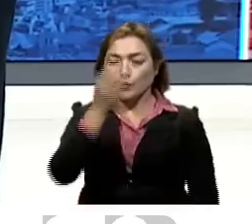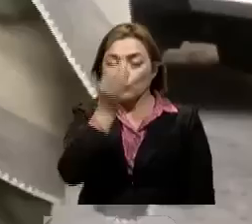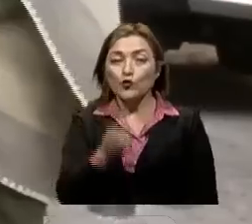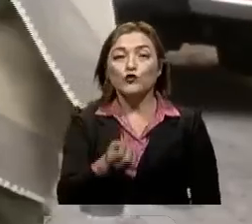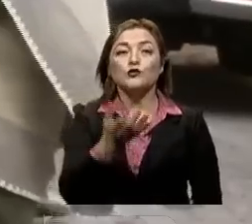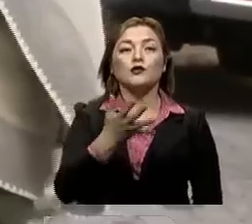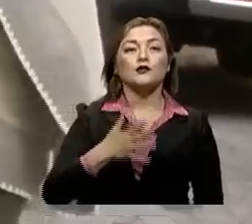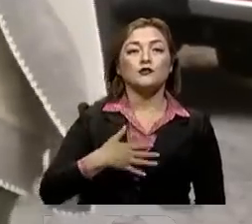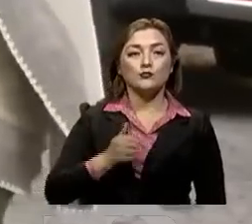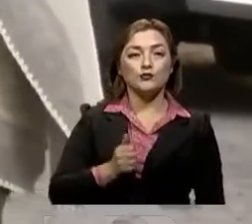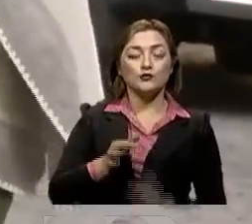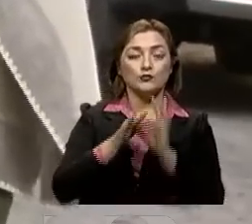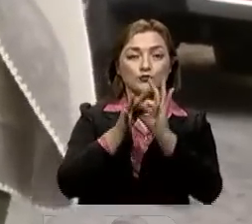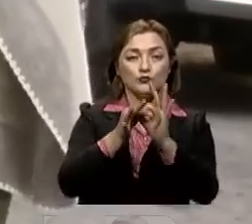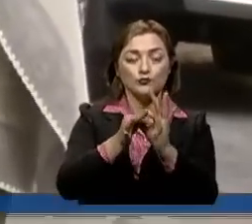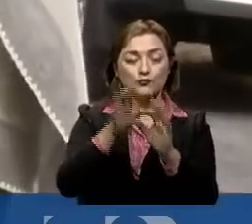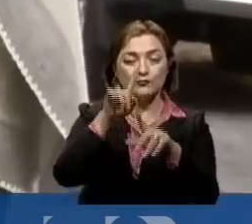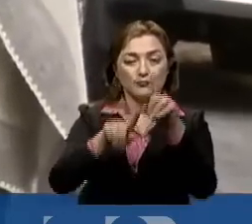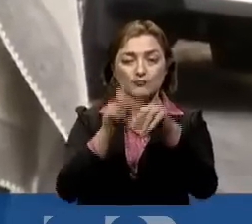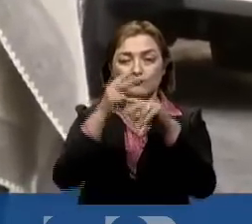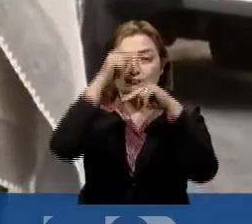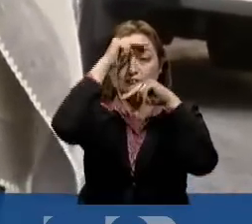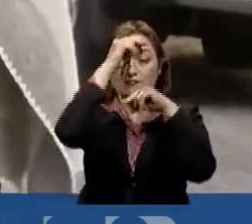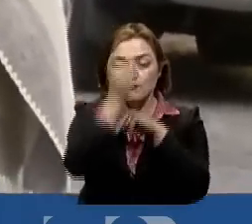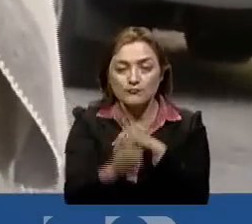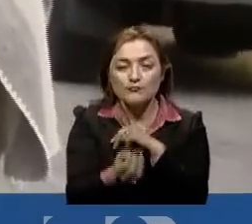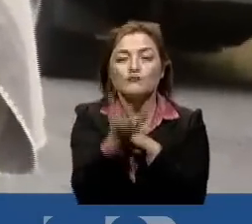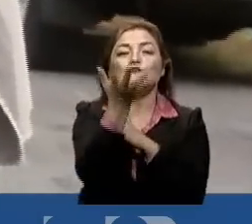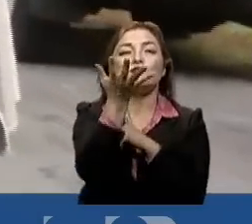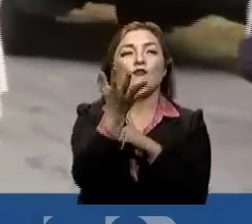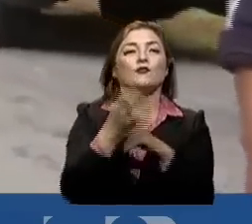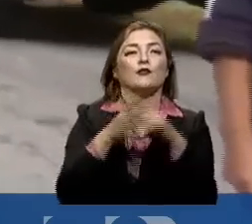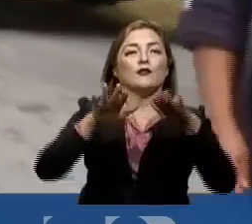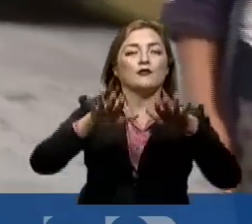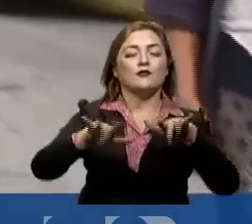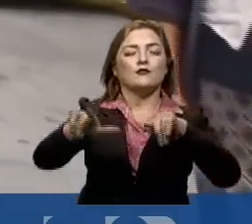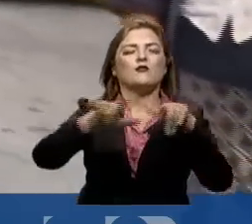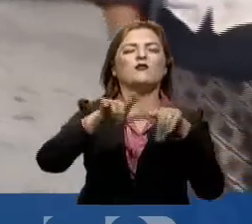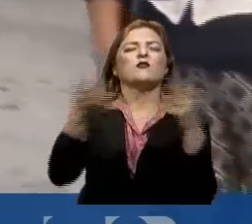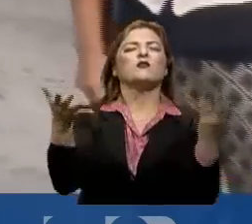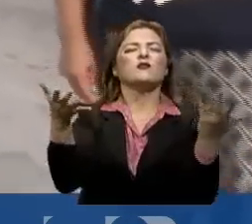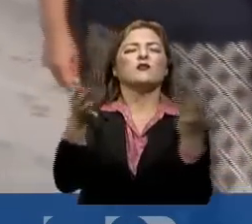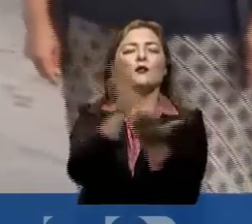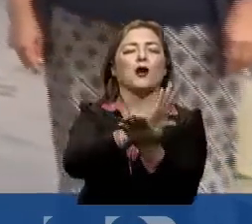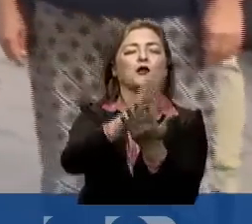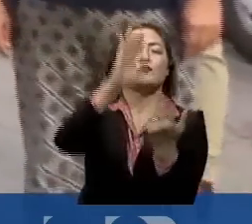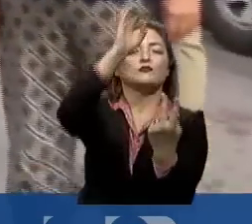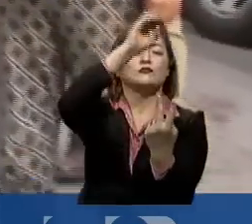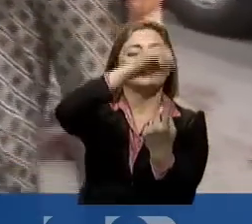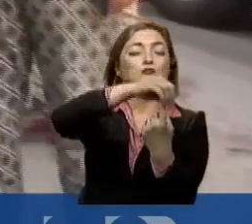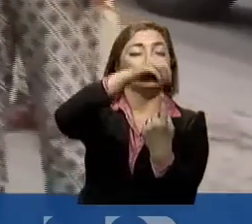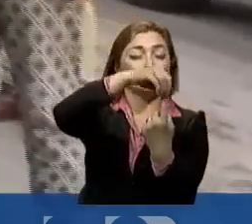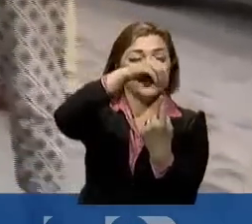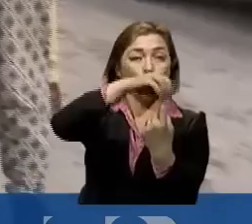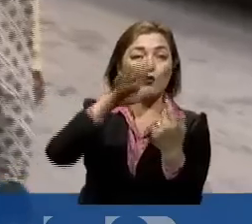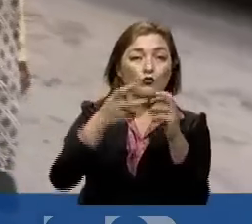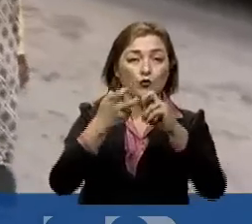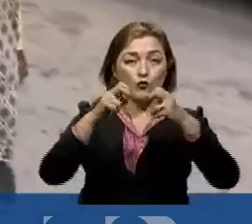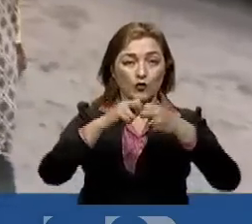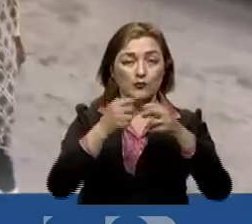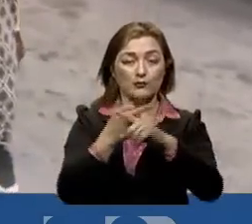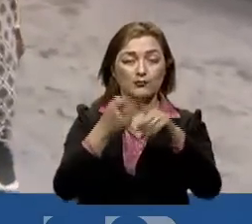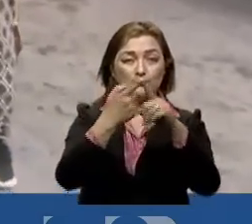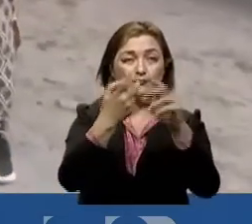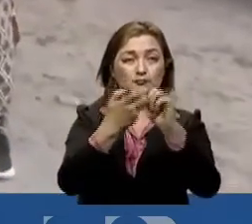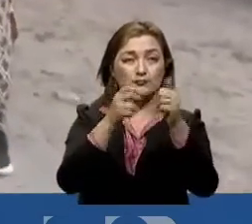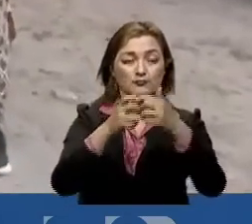¿Qué tal, compañeras, amigos televidentes? Muy buenos días, así es, nosotros nos hemos quedado aquí en San Antonio de Pichincha porque hay múltiples problemas. Ya vimos el